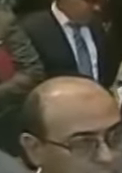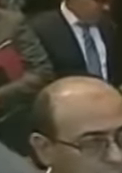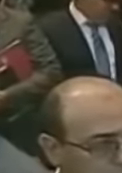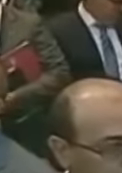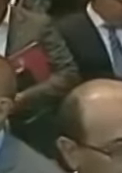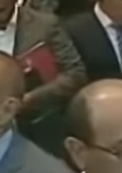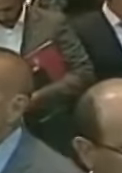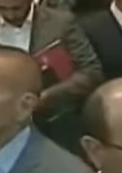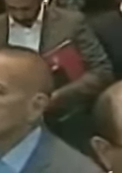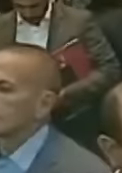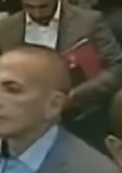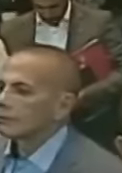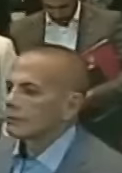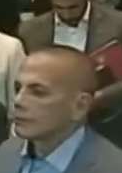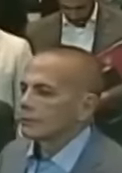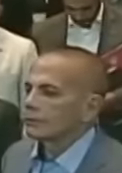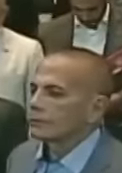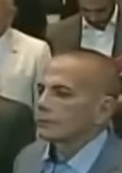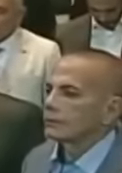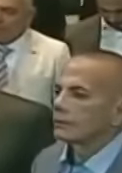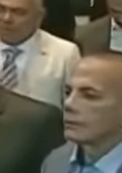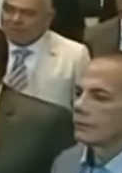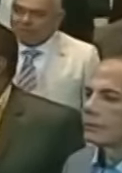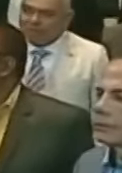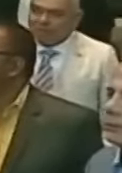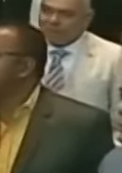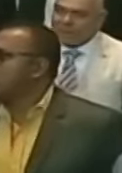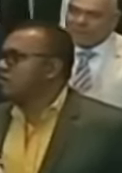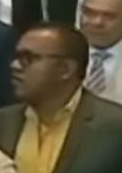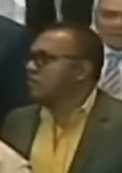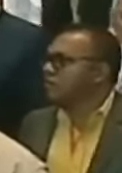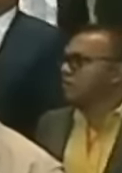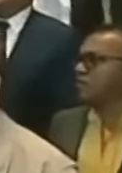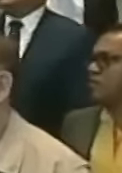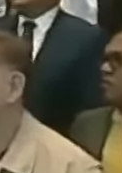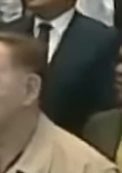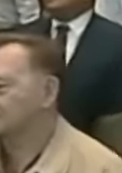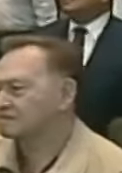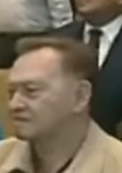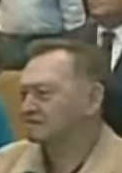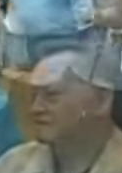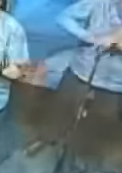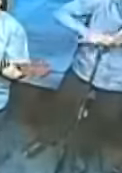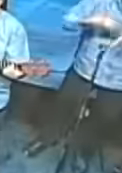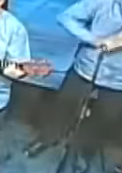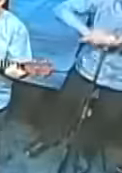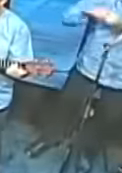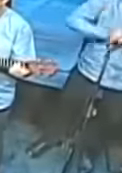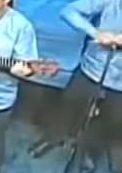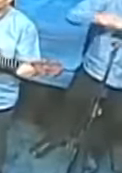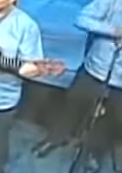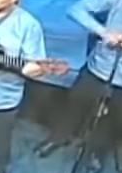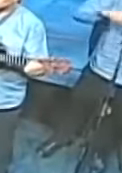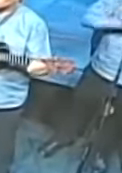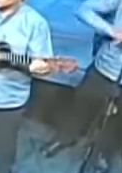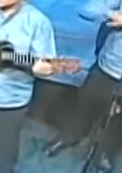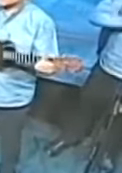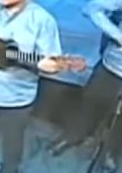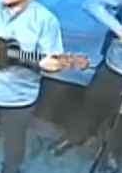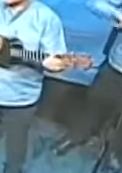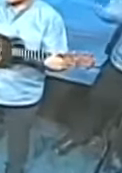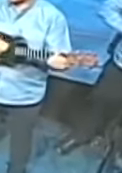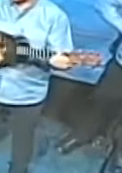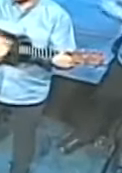Arpa del llano y palmar, como lo dijo Bolívar, Urdaneta arriba sin piar. Voy a llamar este momento sentimiento